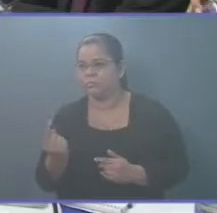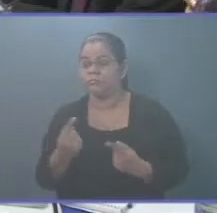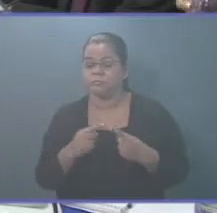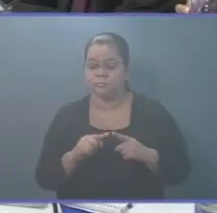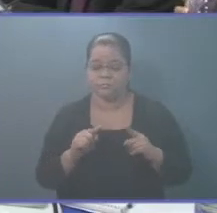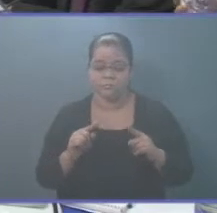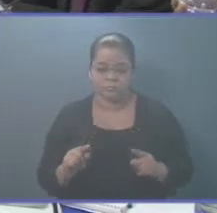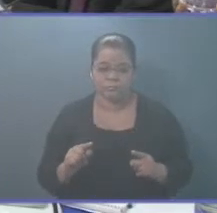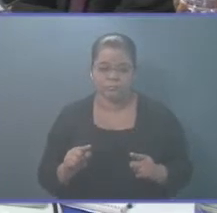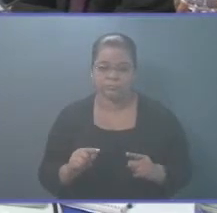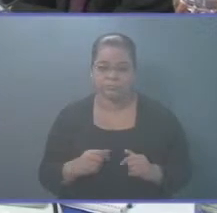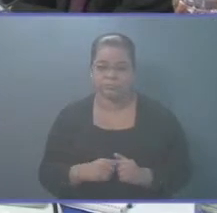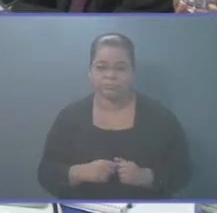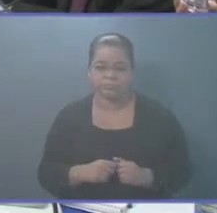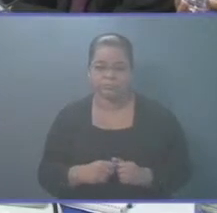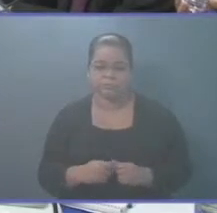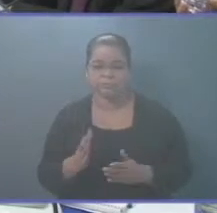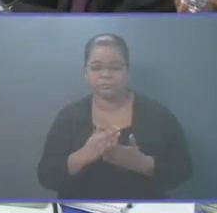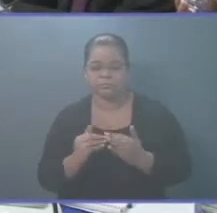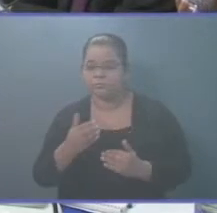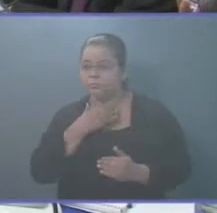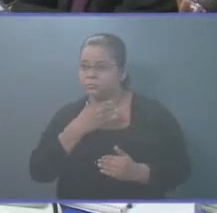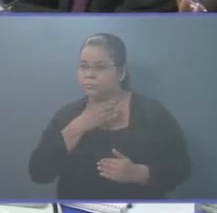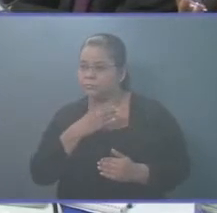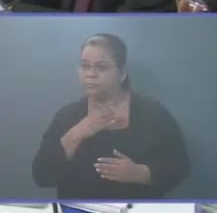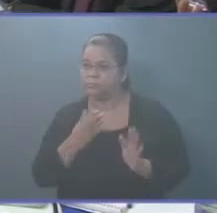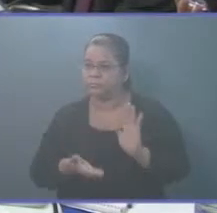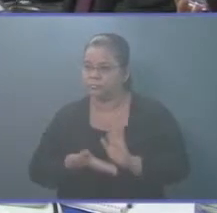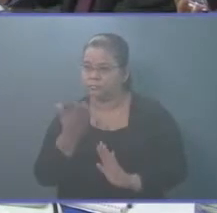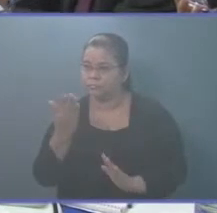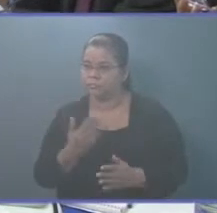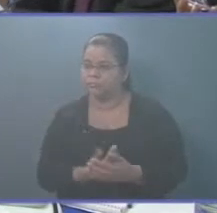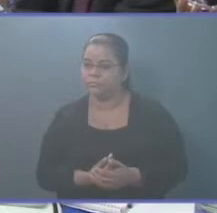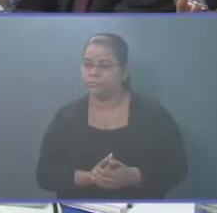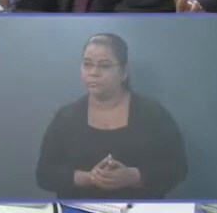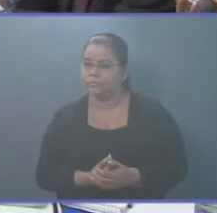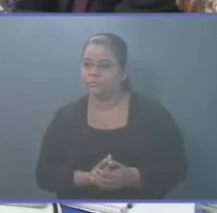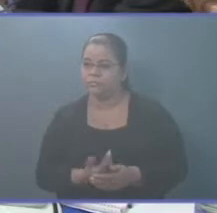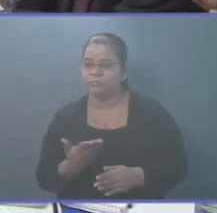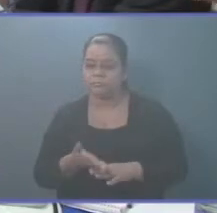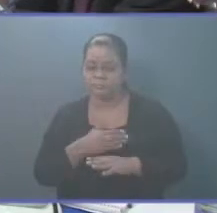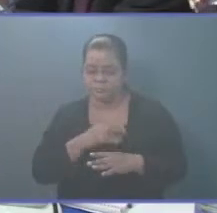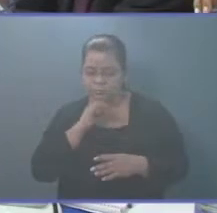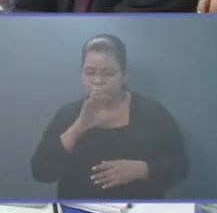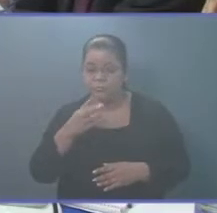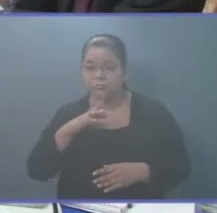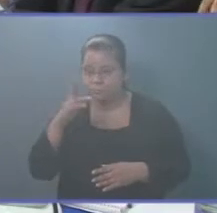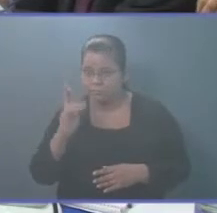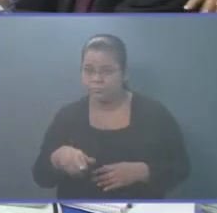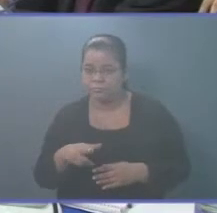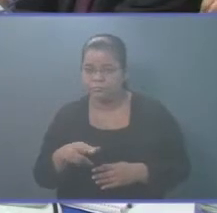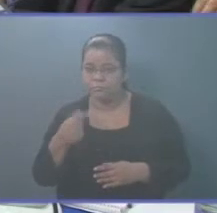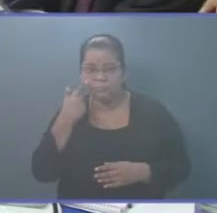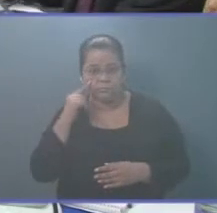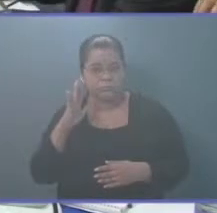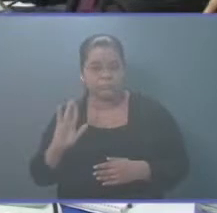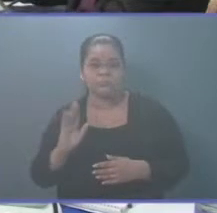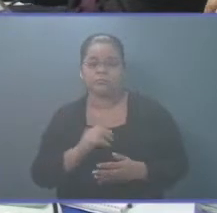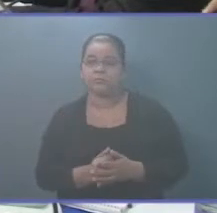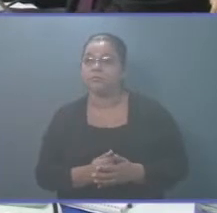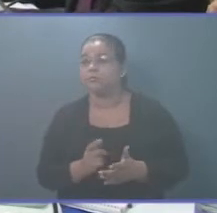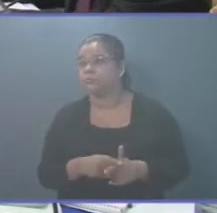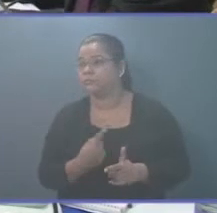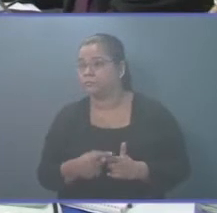es un poco complicado, que va un poco más allá de lo que sería un verdadero testigo dentro de un proceso.